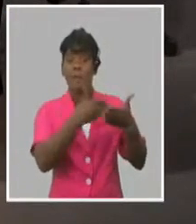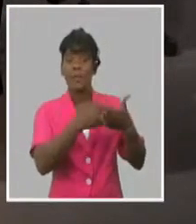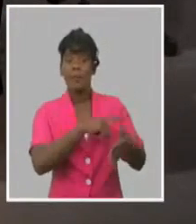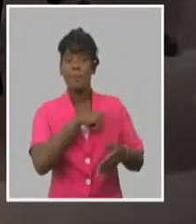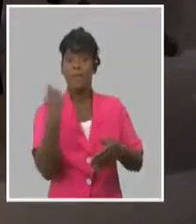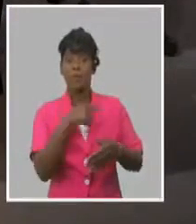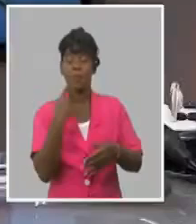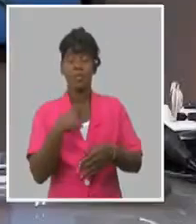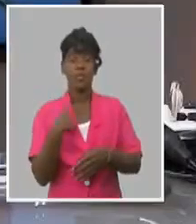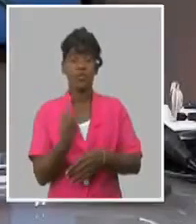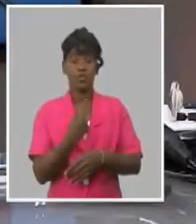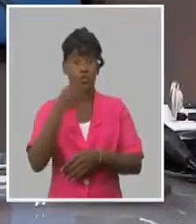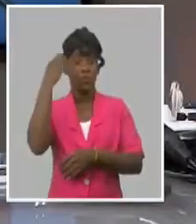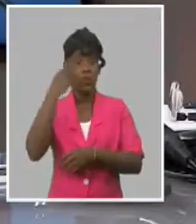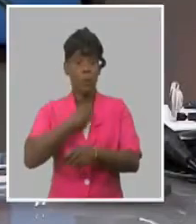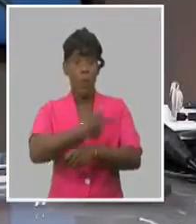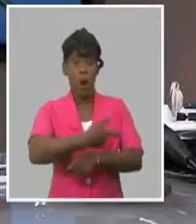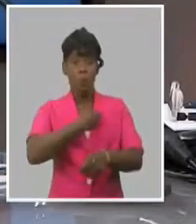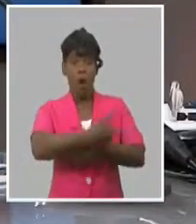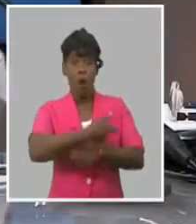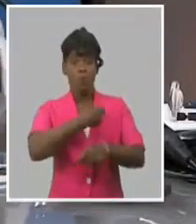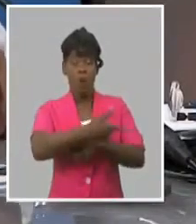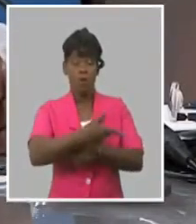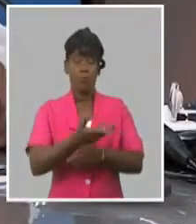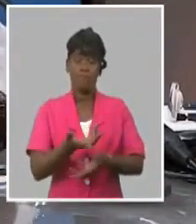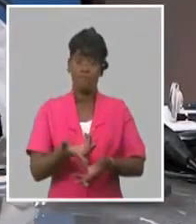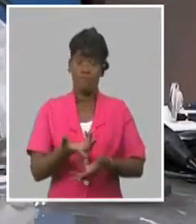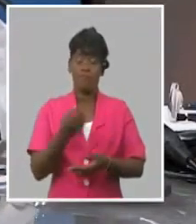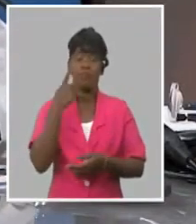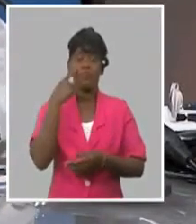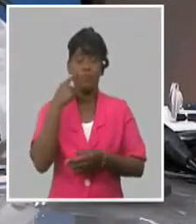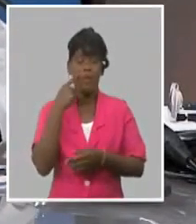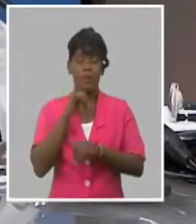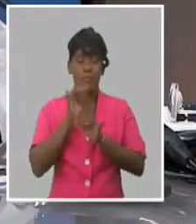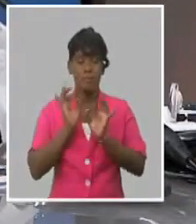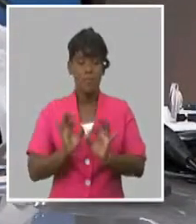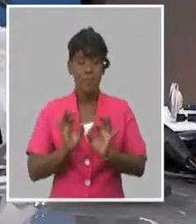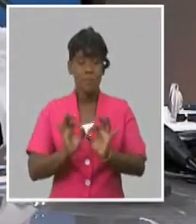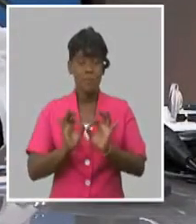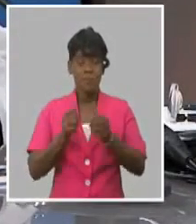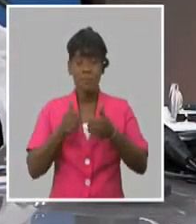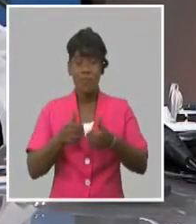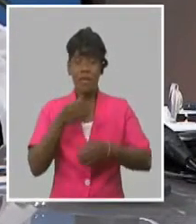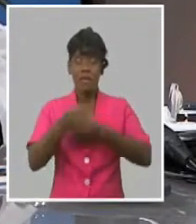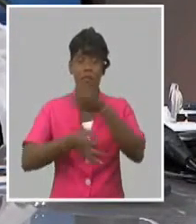de la explicación voy a retomar. Porque lo que sí yo creo que hay que dejar bien claro,